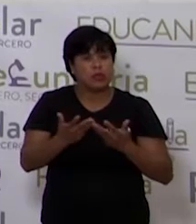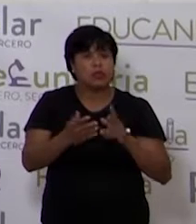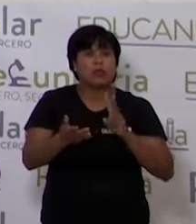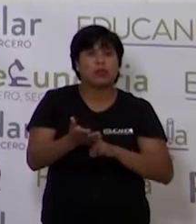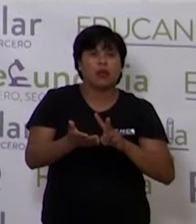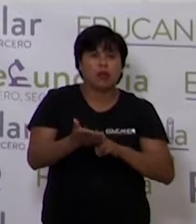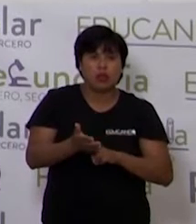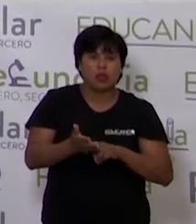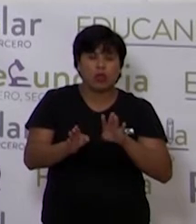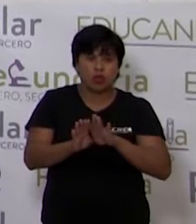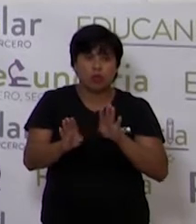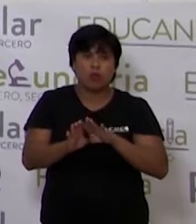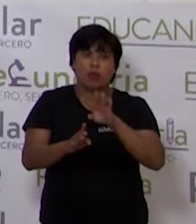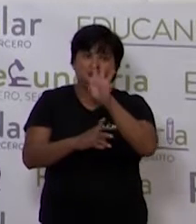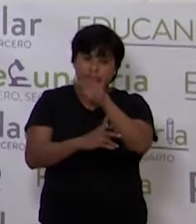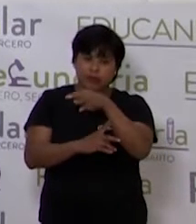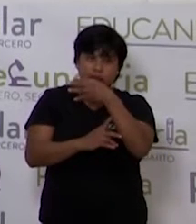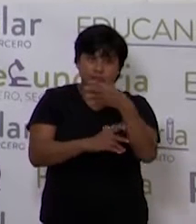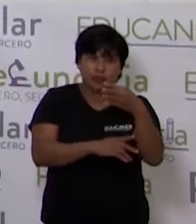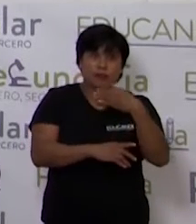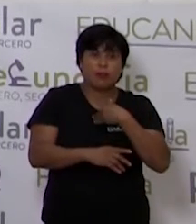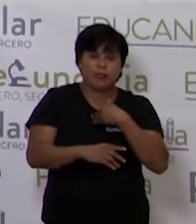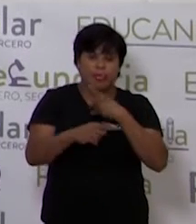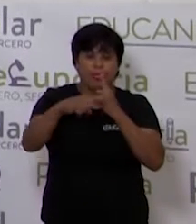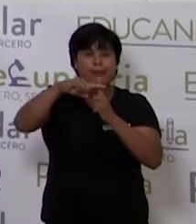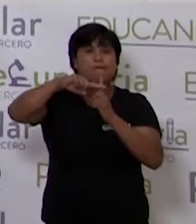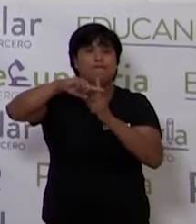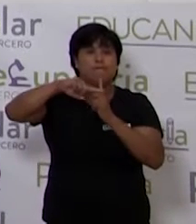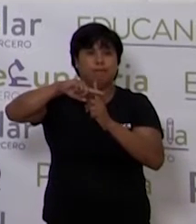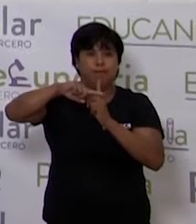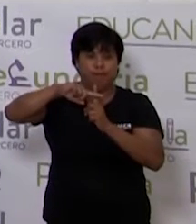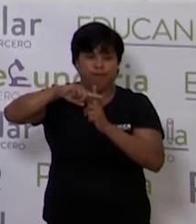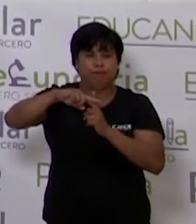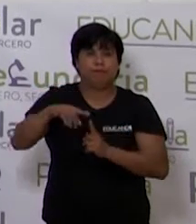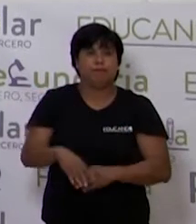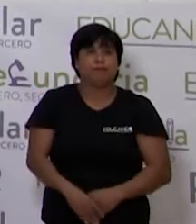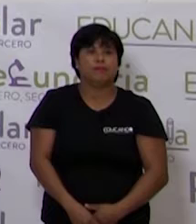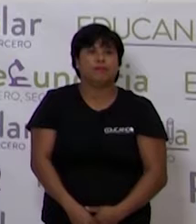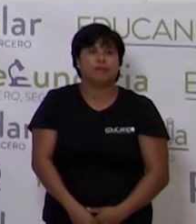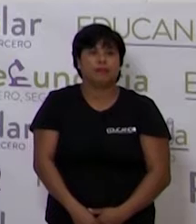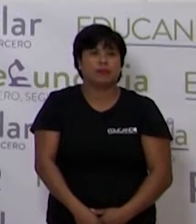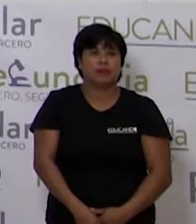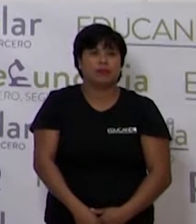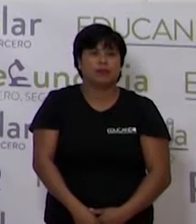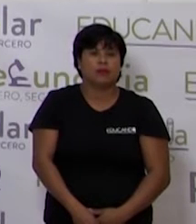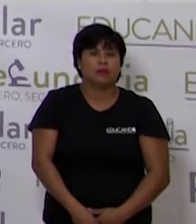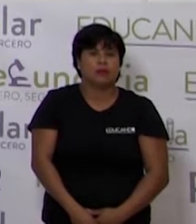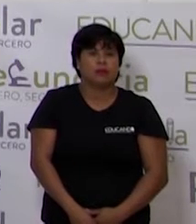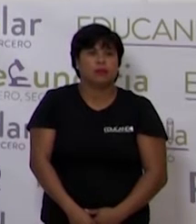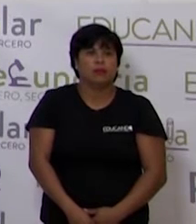valores a mi tabla, a mi plano cartesiano.